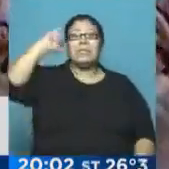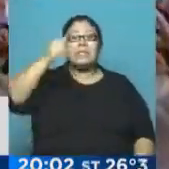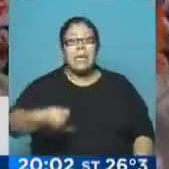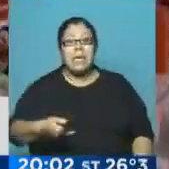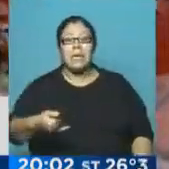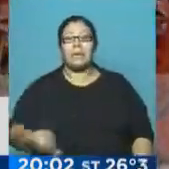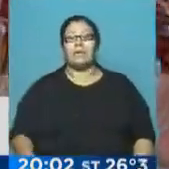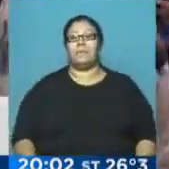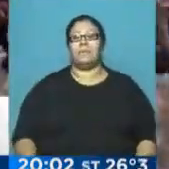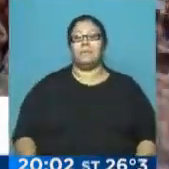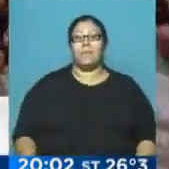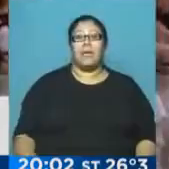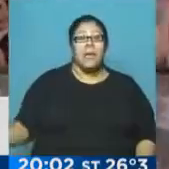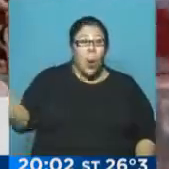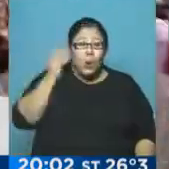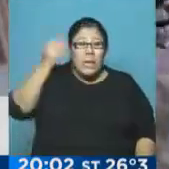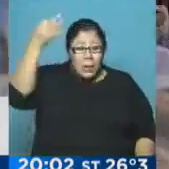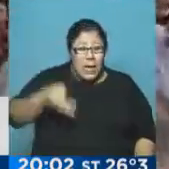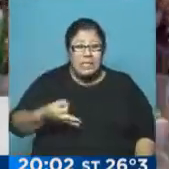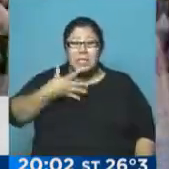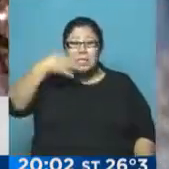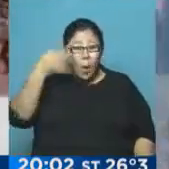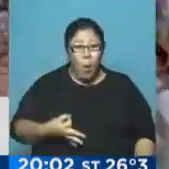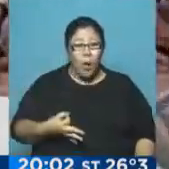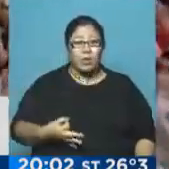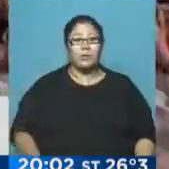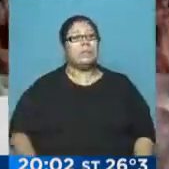¿Están seguros que se escucha bien en todas partes?